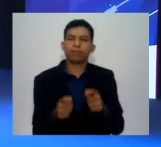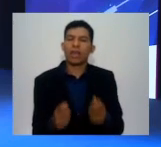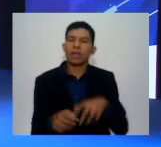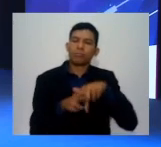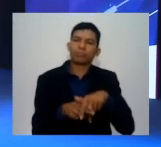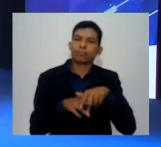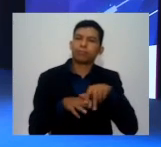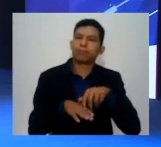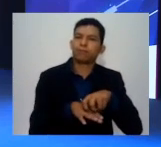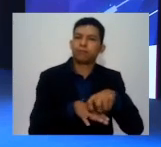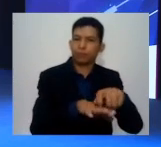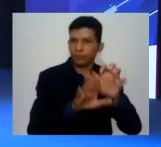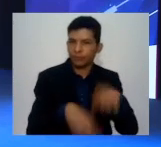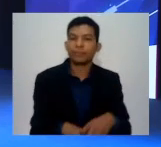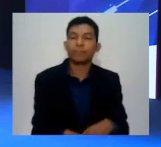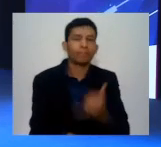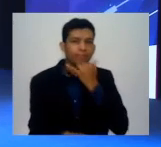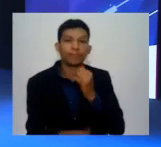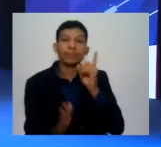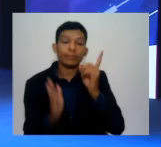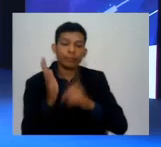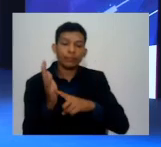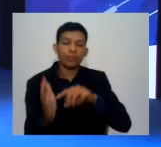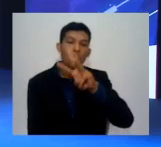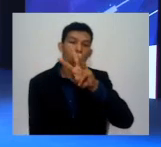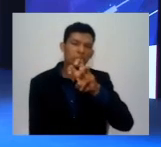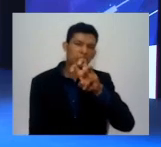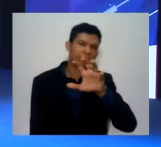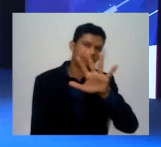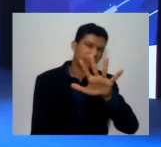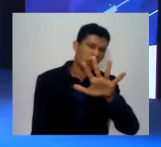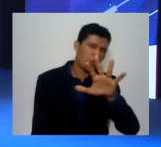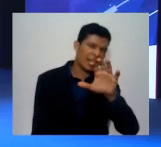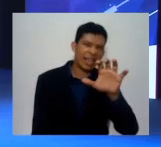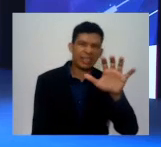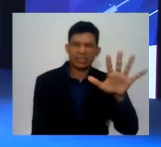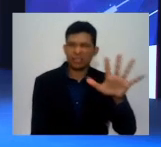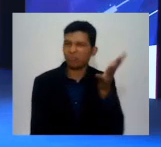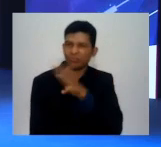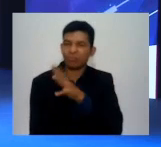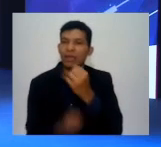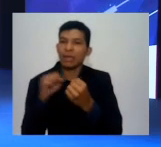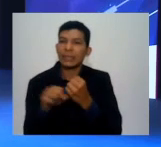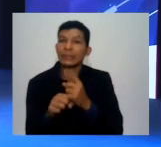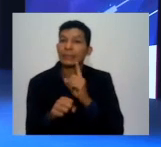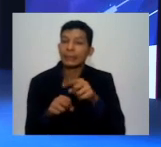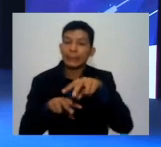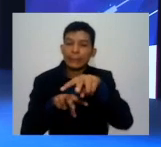inhalar, sea menor, ¿listo? Es como una atmósfera hipóxica, ¿vale?